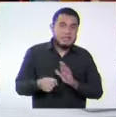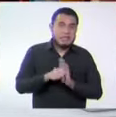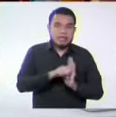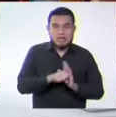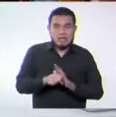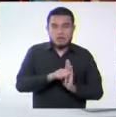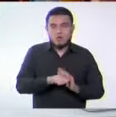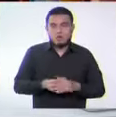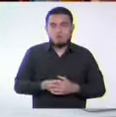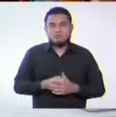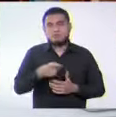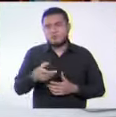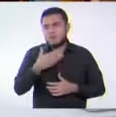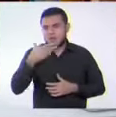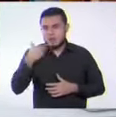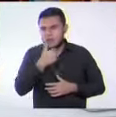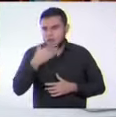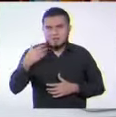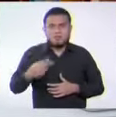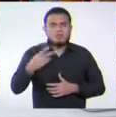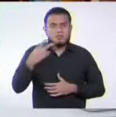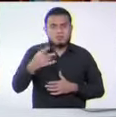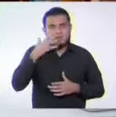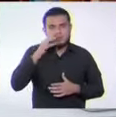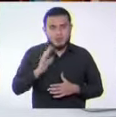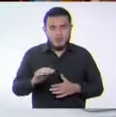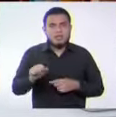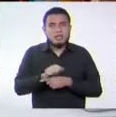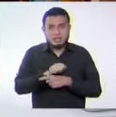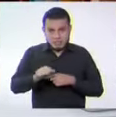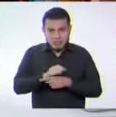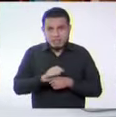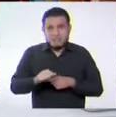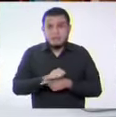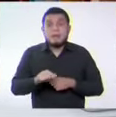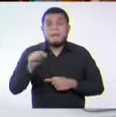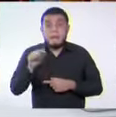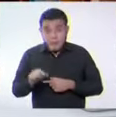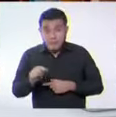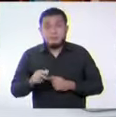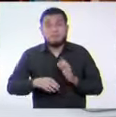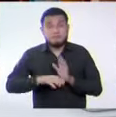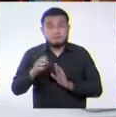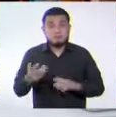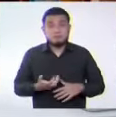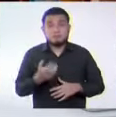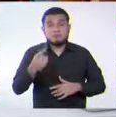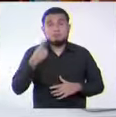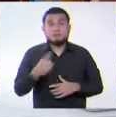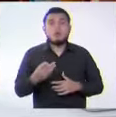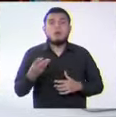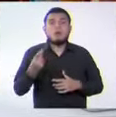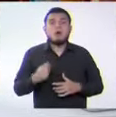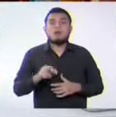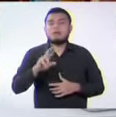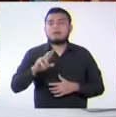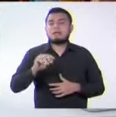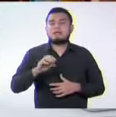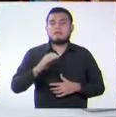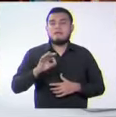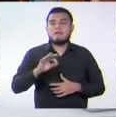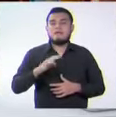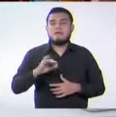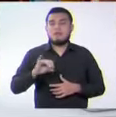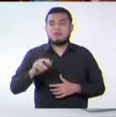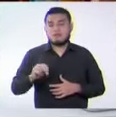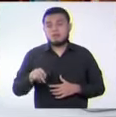bien, ¿qué pasó con la segunda prueba del experimento? Este se debe más que todo al índice de refracción, debido